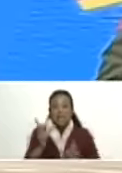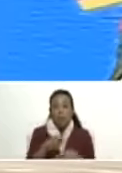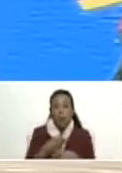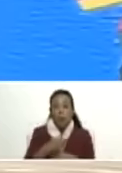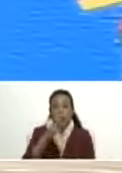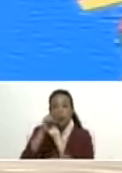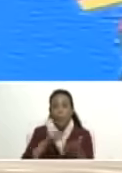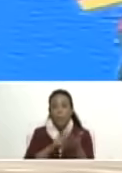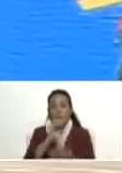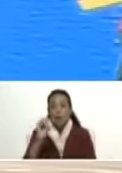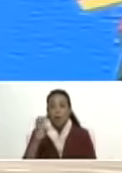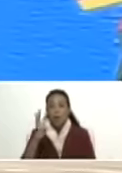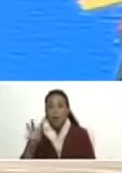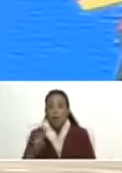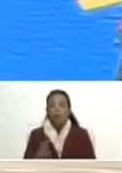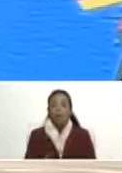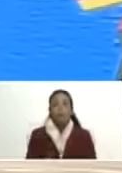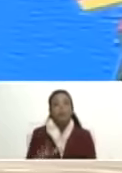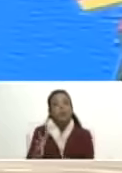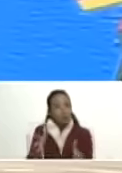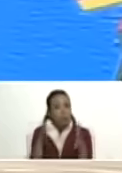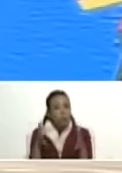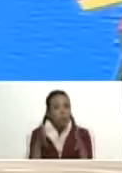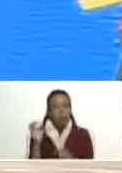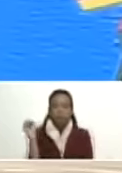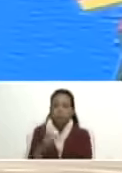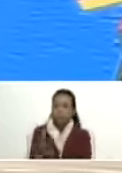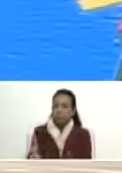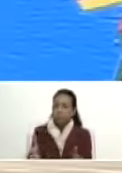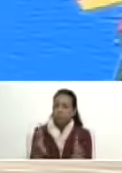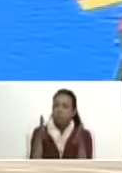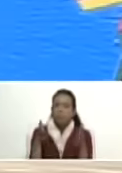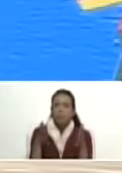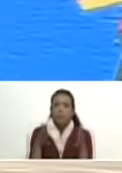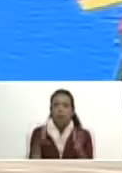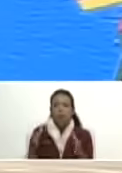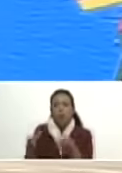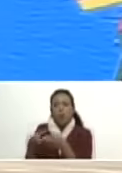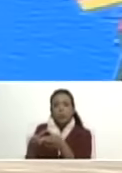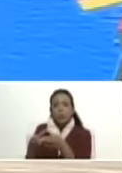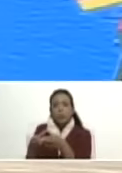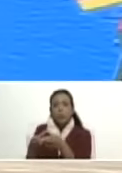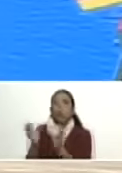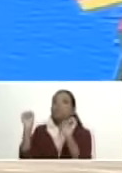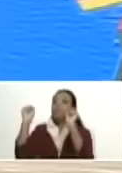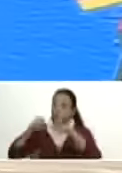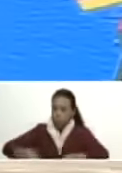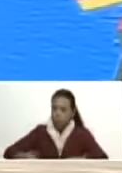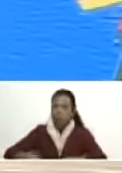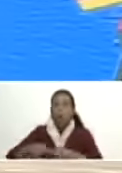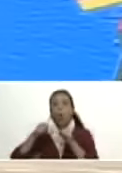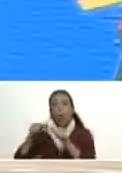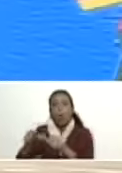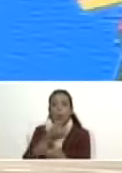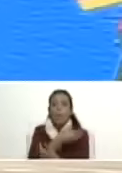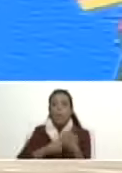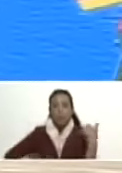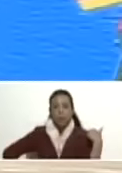2004 y triunfó la opción ratificatoria